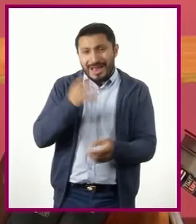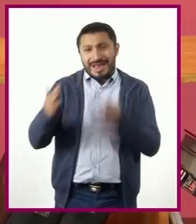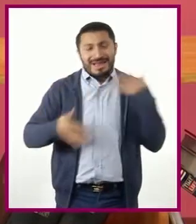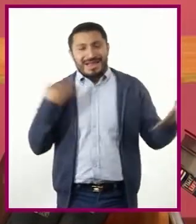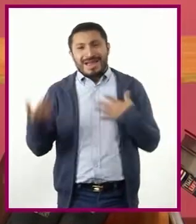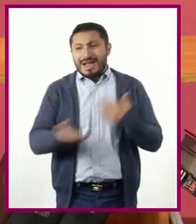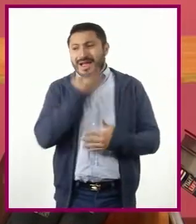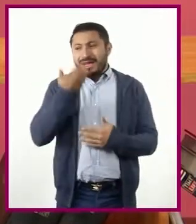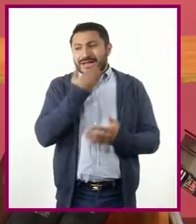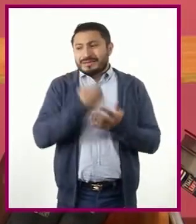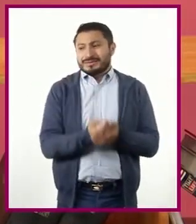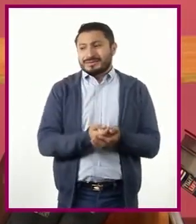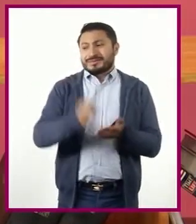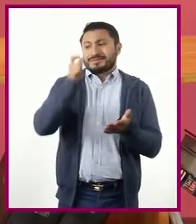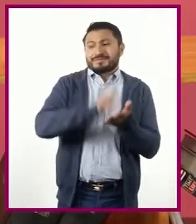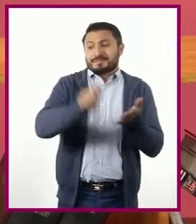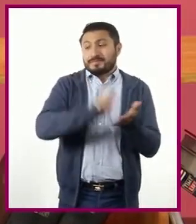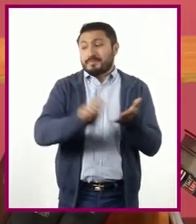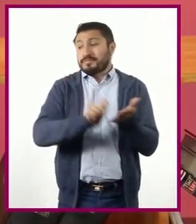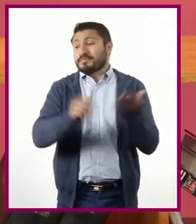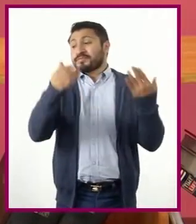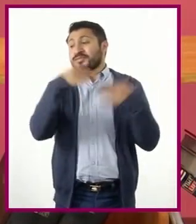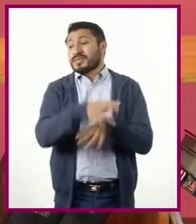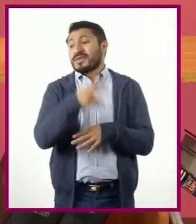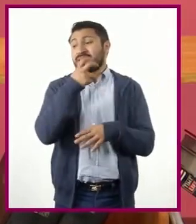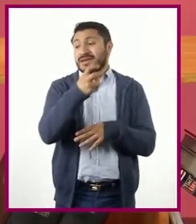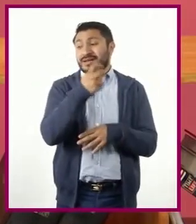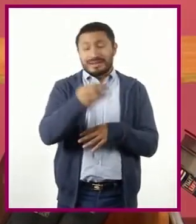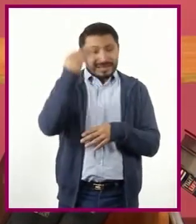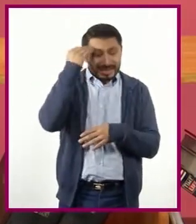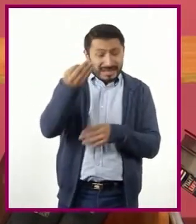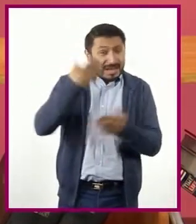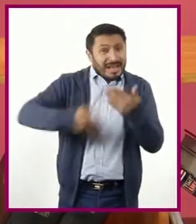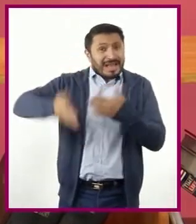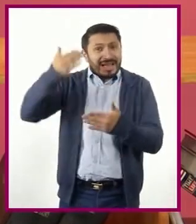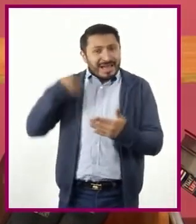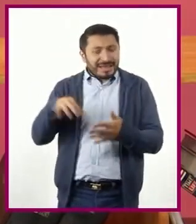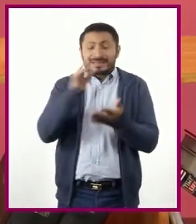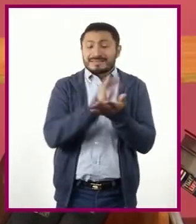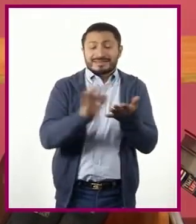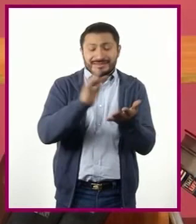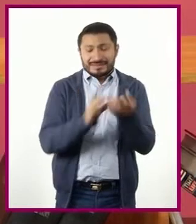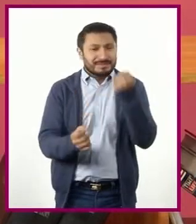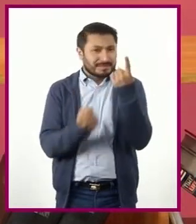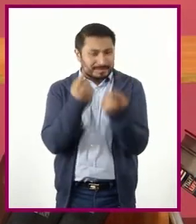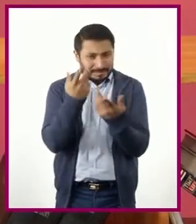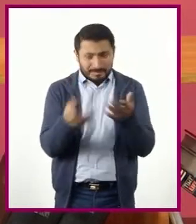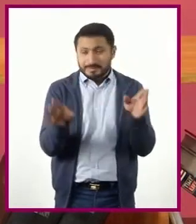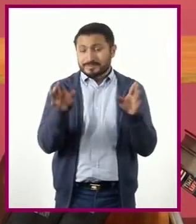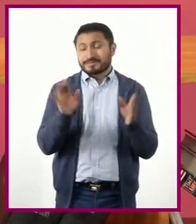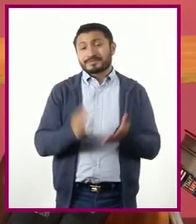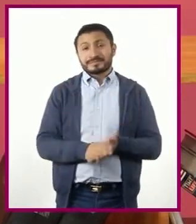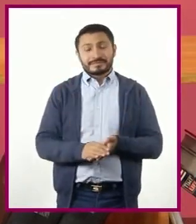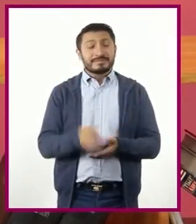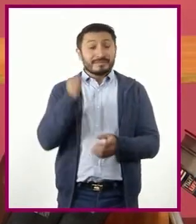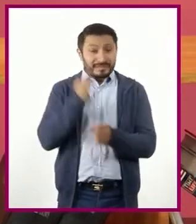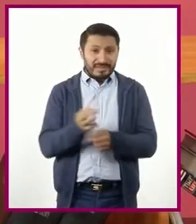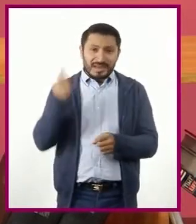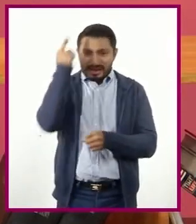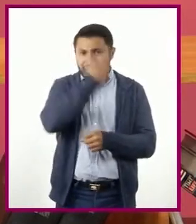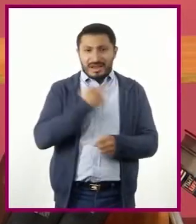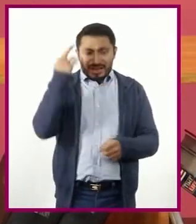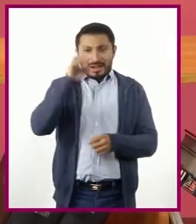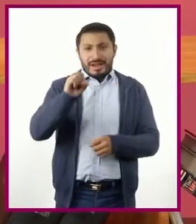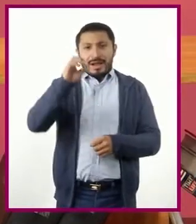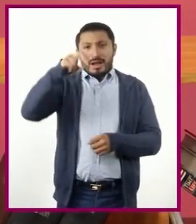Para poder escribir sobre las obras del Renacimiento, antes hay que leer algunas de ellas. ¿Qué les parece si revisamos un